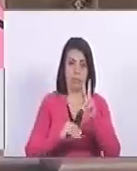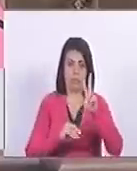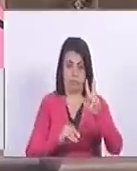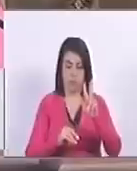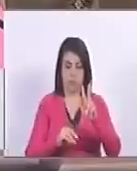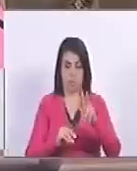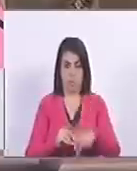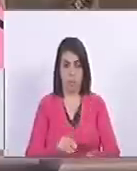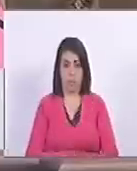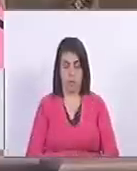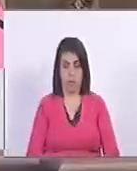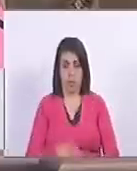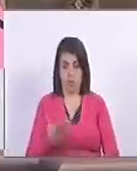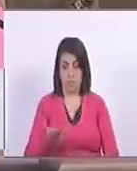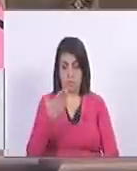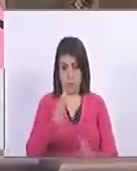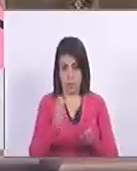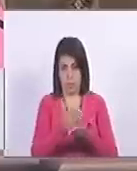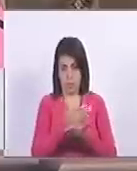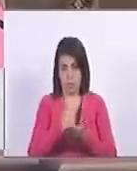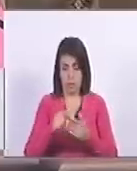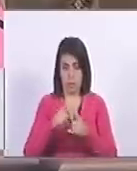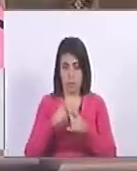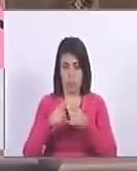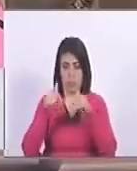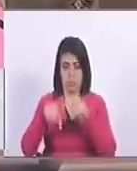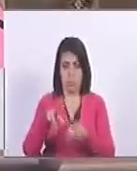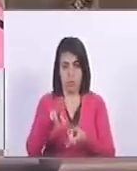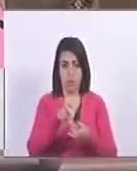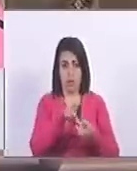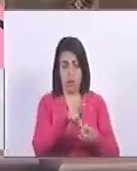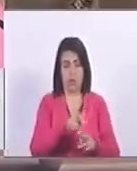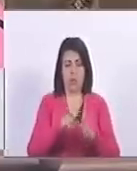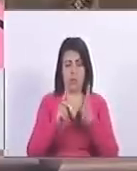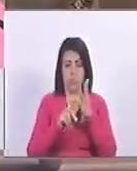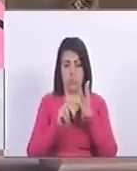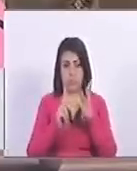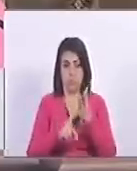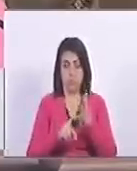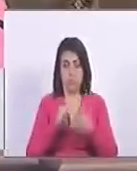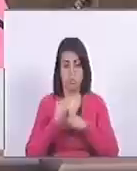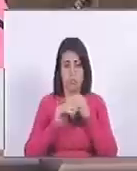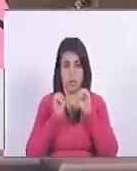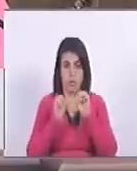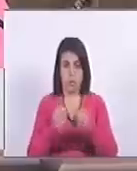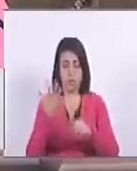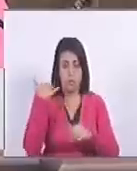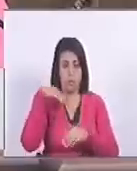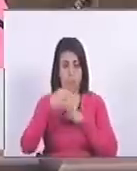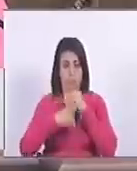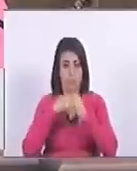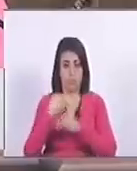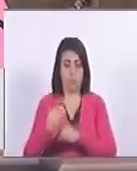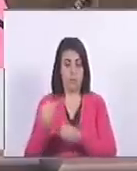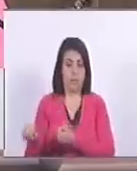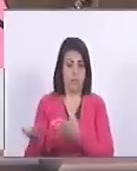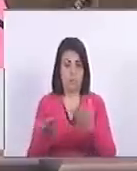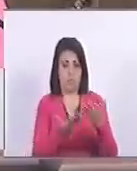Establecer las exenciones y rebajas de impuesto. 4. Establecer los supuestos para